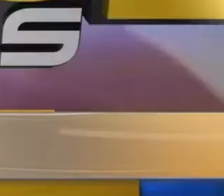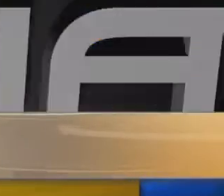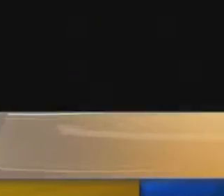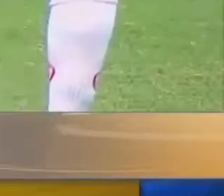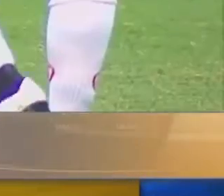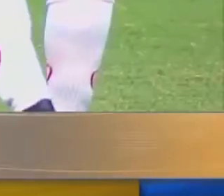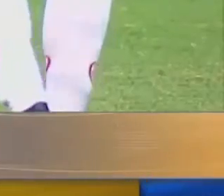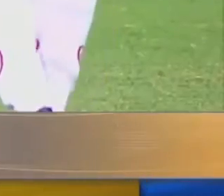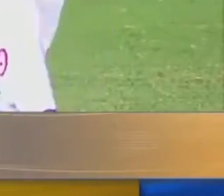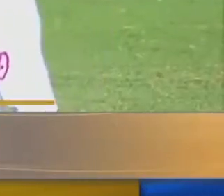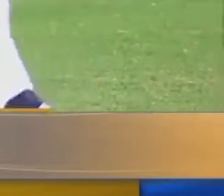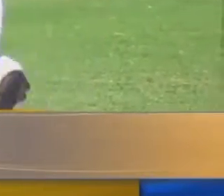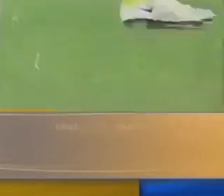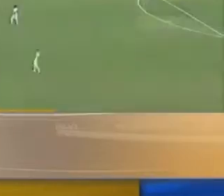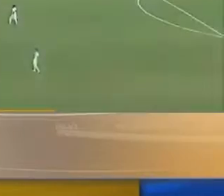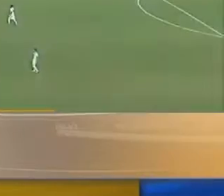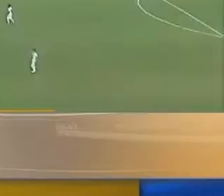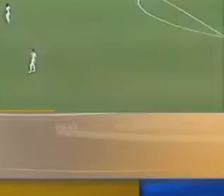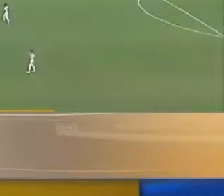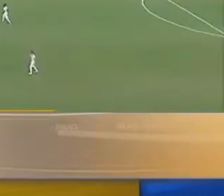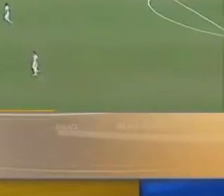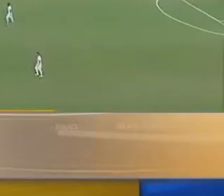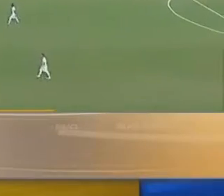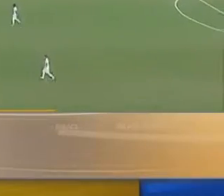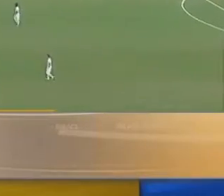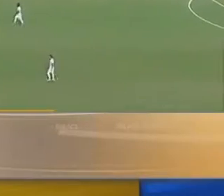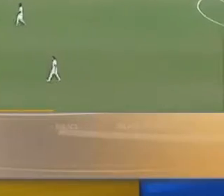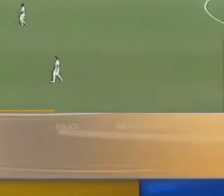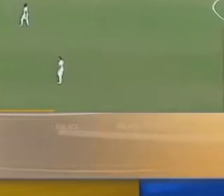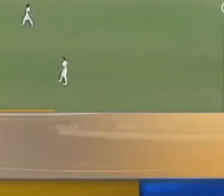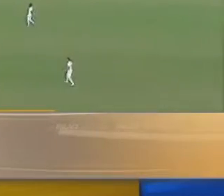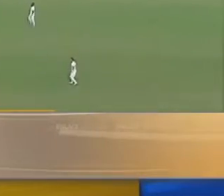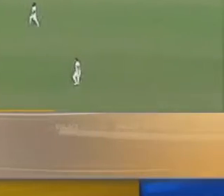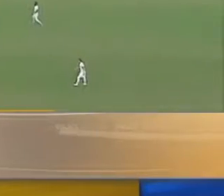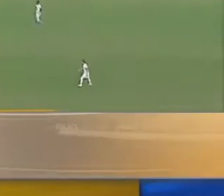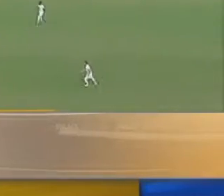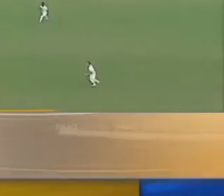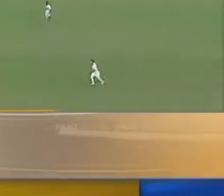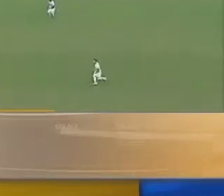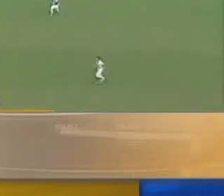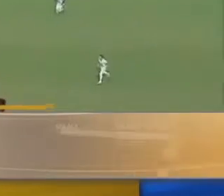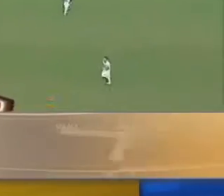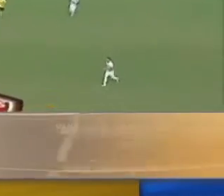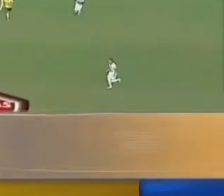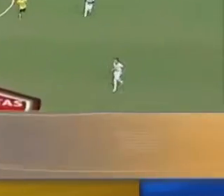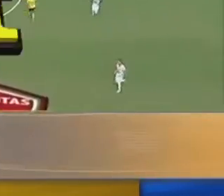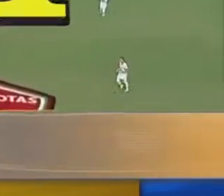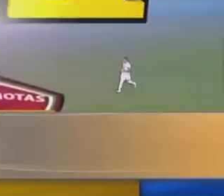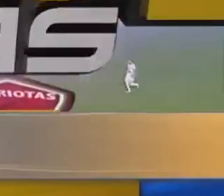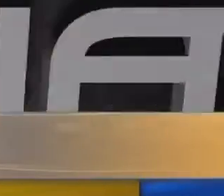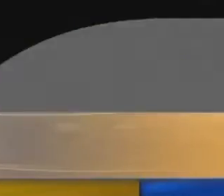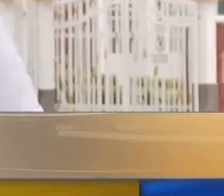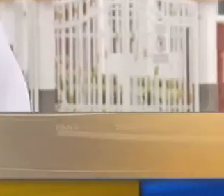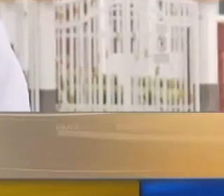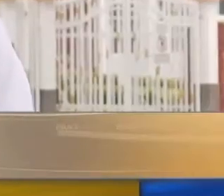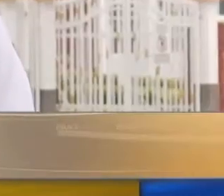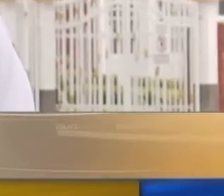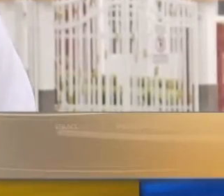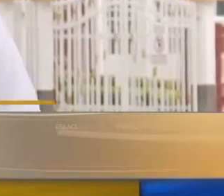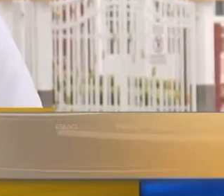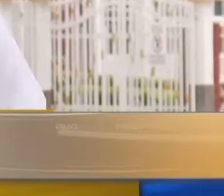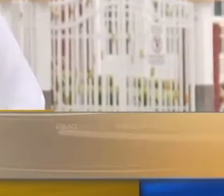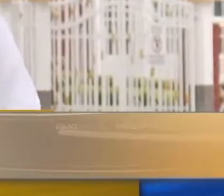letras. En los deportes, luego de la derrota sufrida ayer por Alianza Petrolera ante Patriotas, tenemos reacciones de técnicos y jugadores. Y